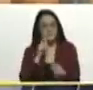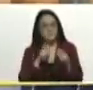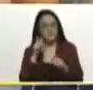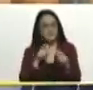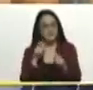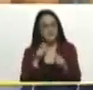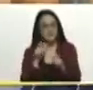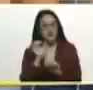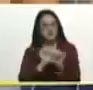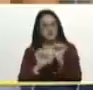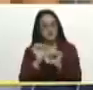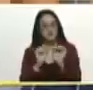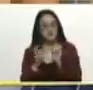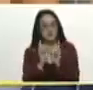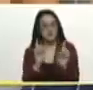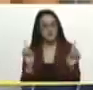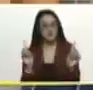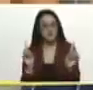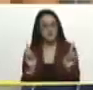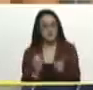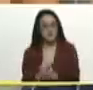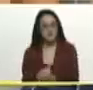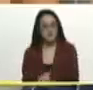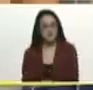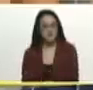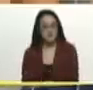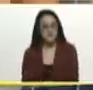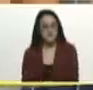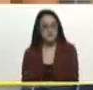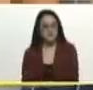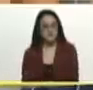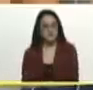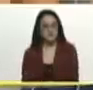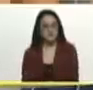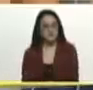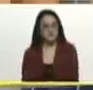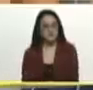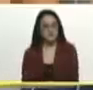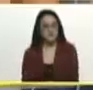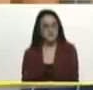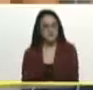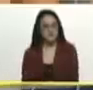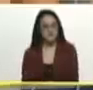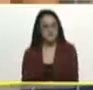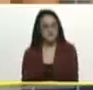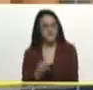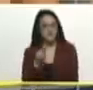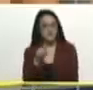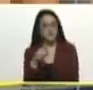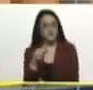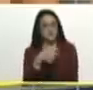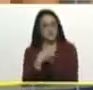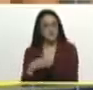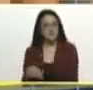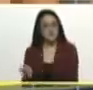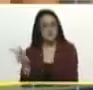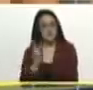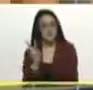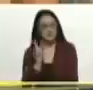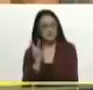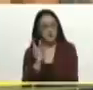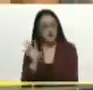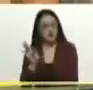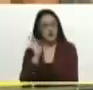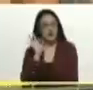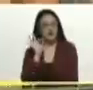defiende la democracia niegue que tú como presidente de Venezuela,